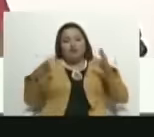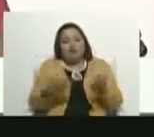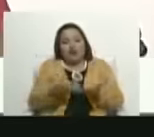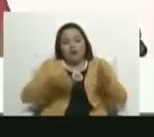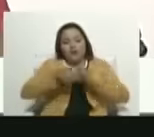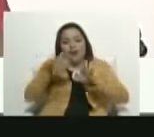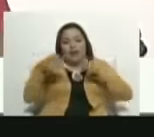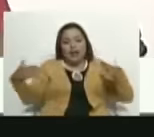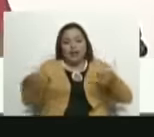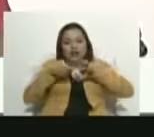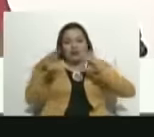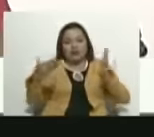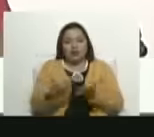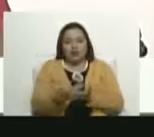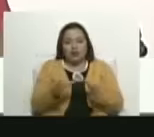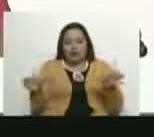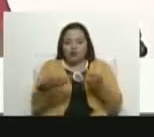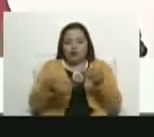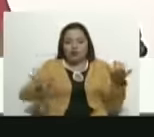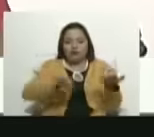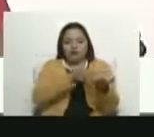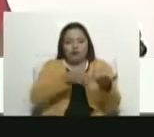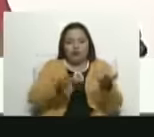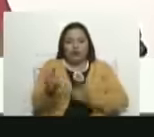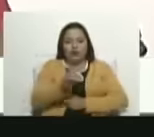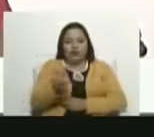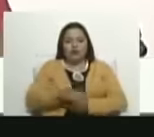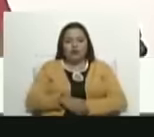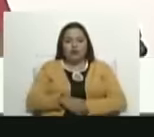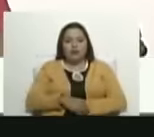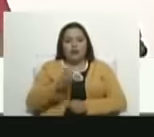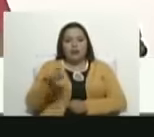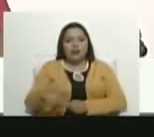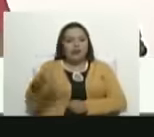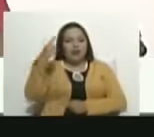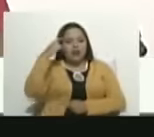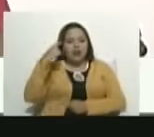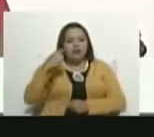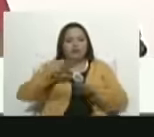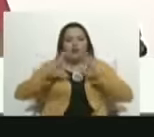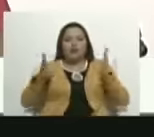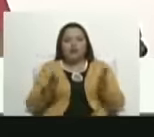de Venezuela. Día Mundial de la Bondad,